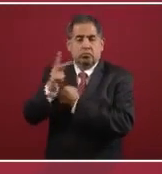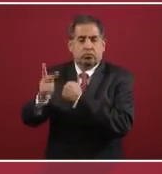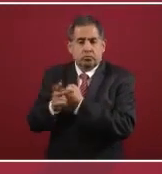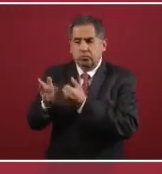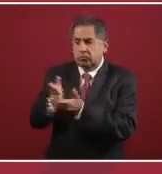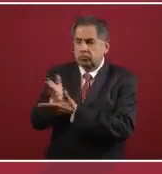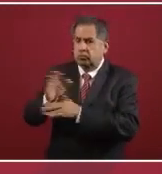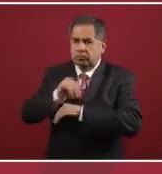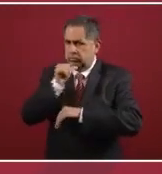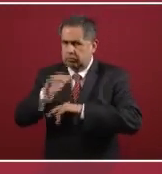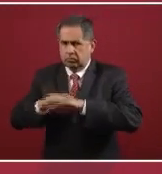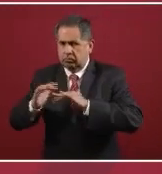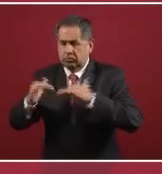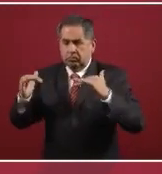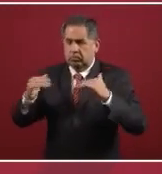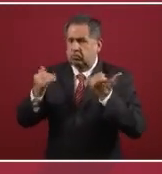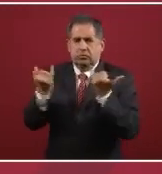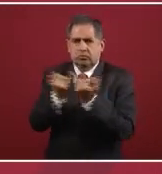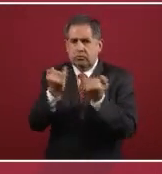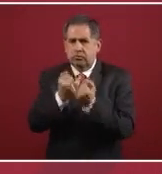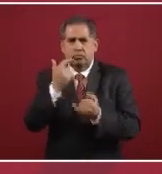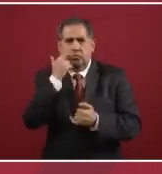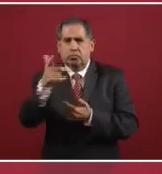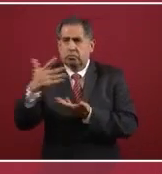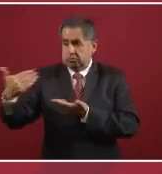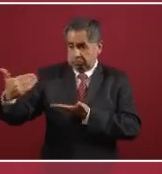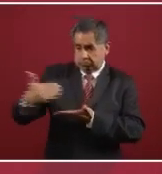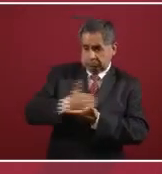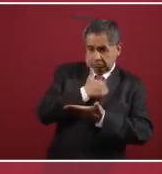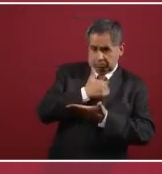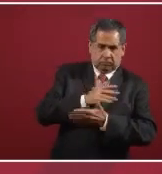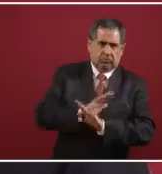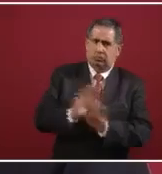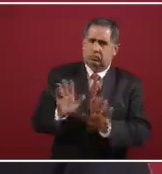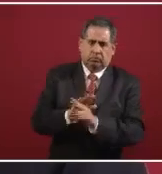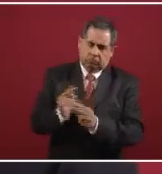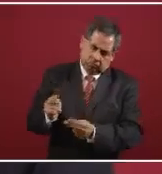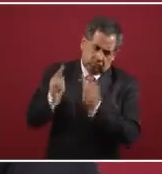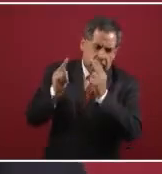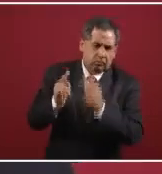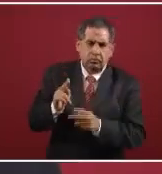otros países, no queremos que